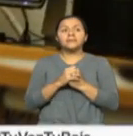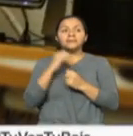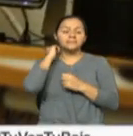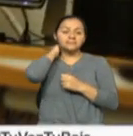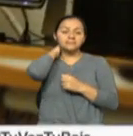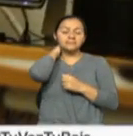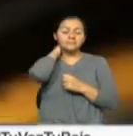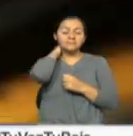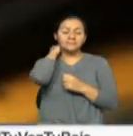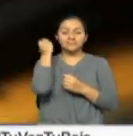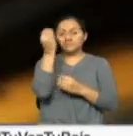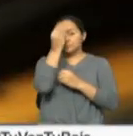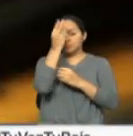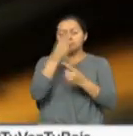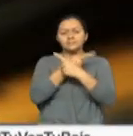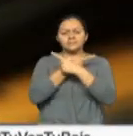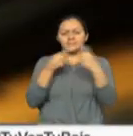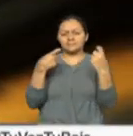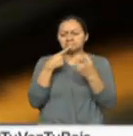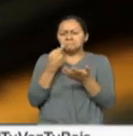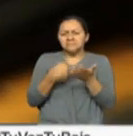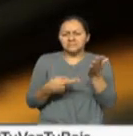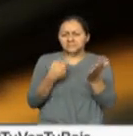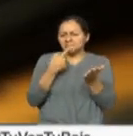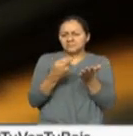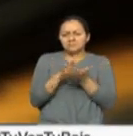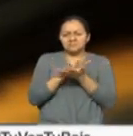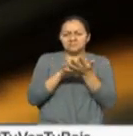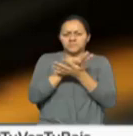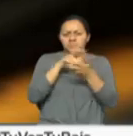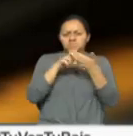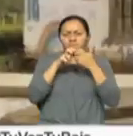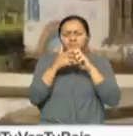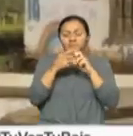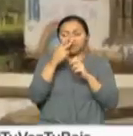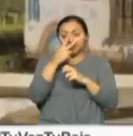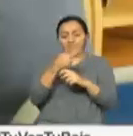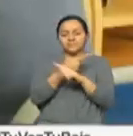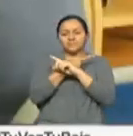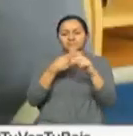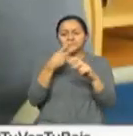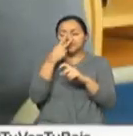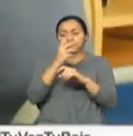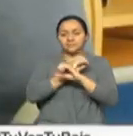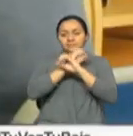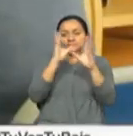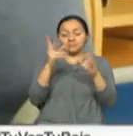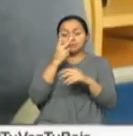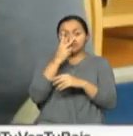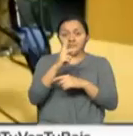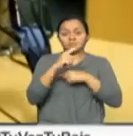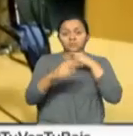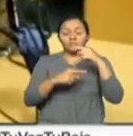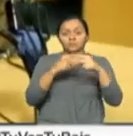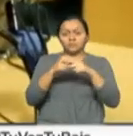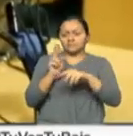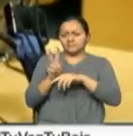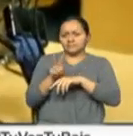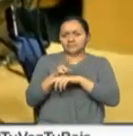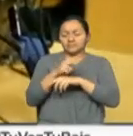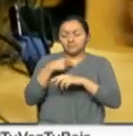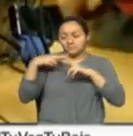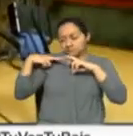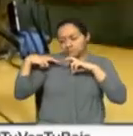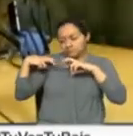expone información falsa, infundada e injuriosa. En el falso comunicado se indica que se realizará un peritaje